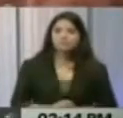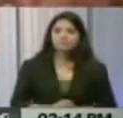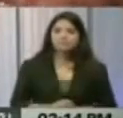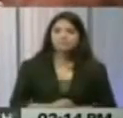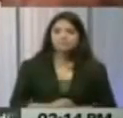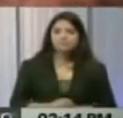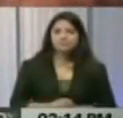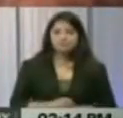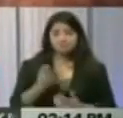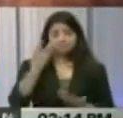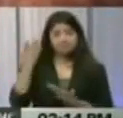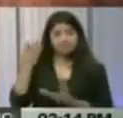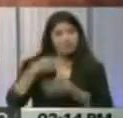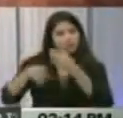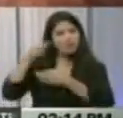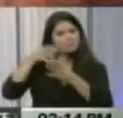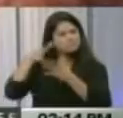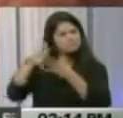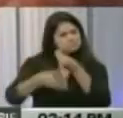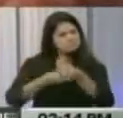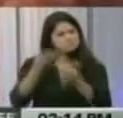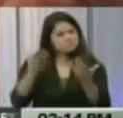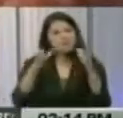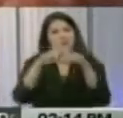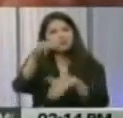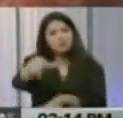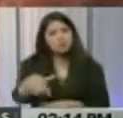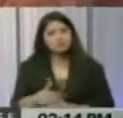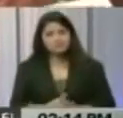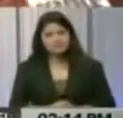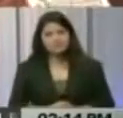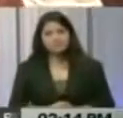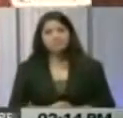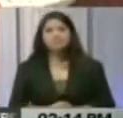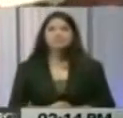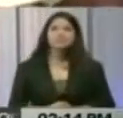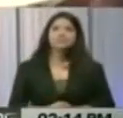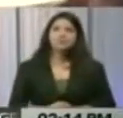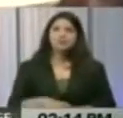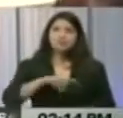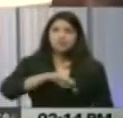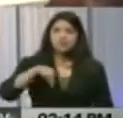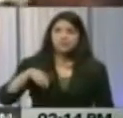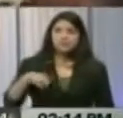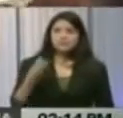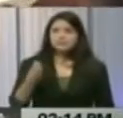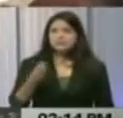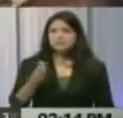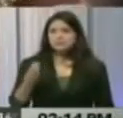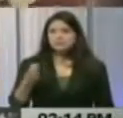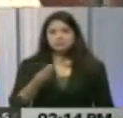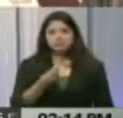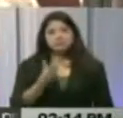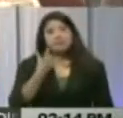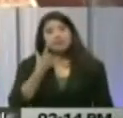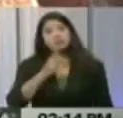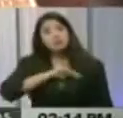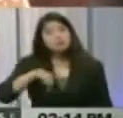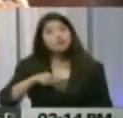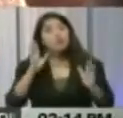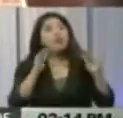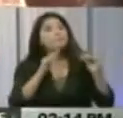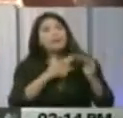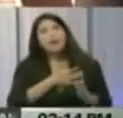Freddy Ñáñez, para que nos explique de qué se trata esta reunión el día de hoy, ministro. Teníamos la esperanza, todos